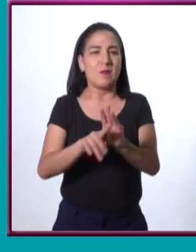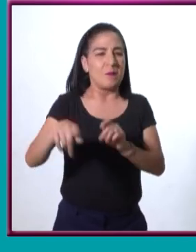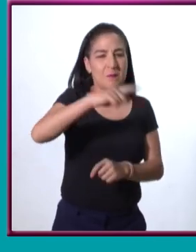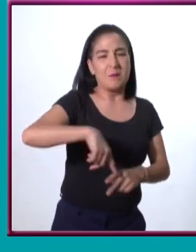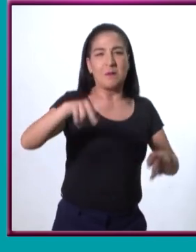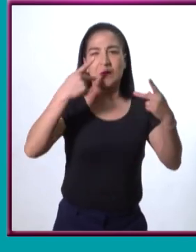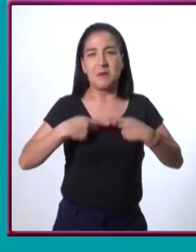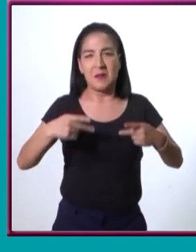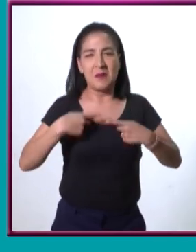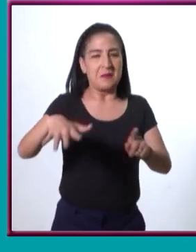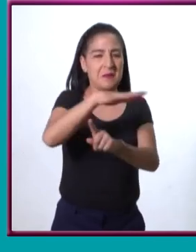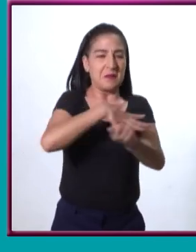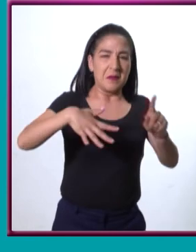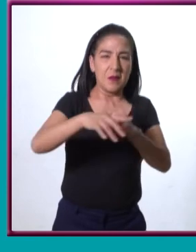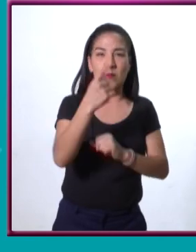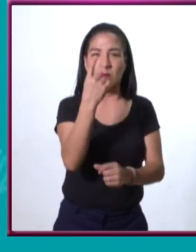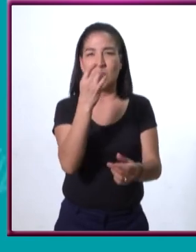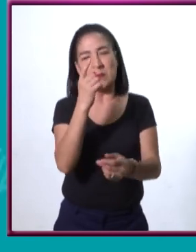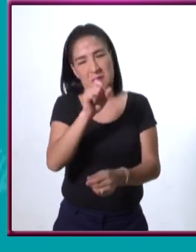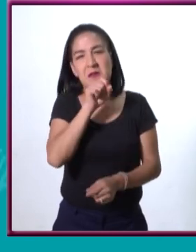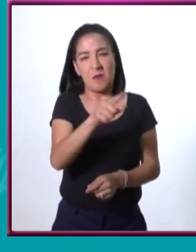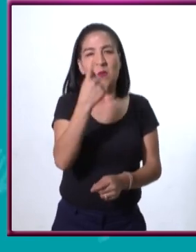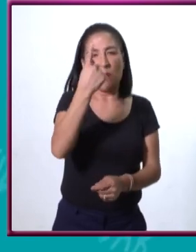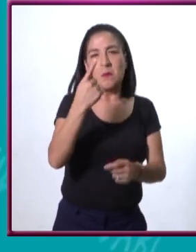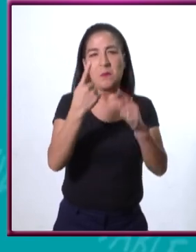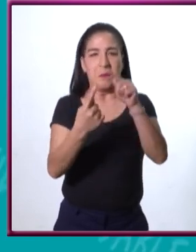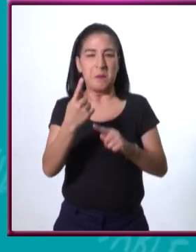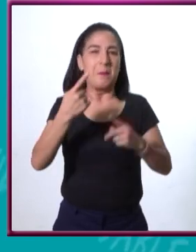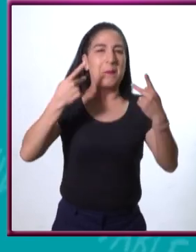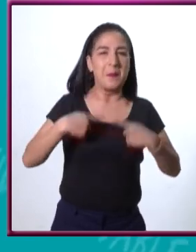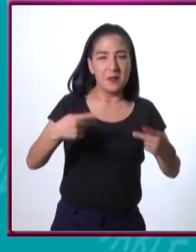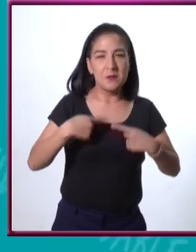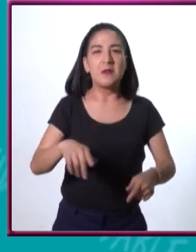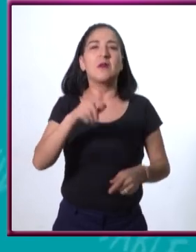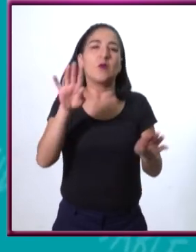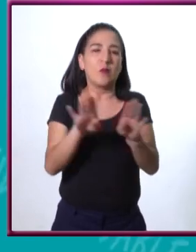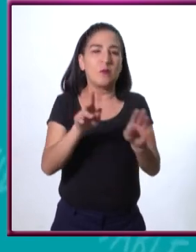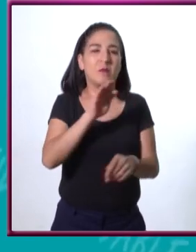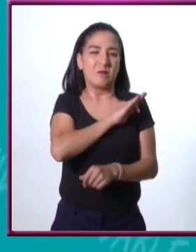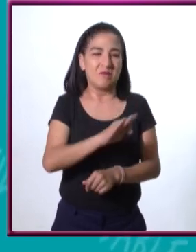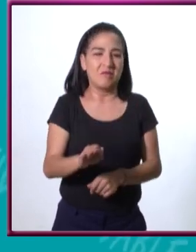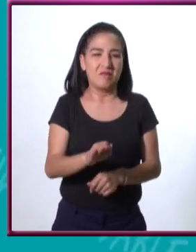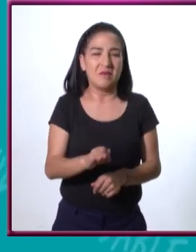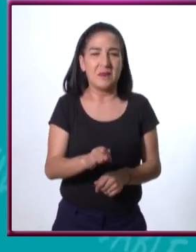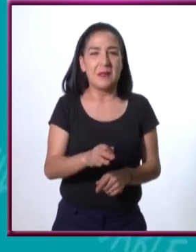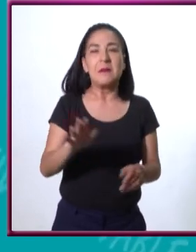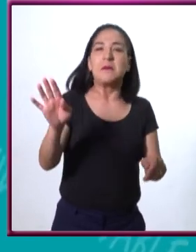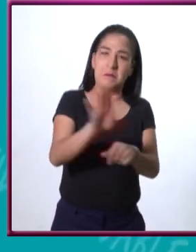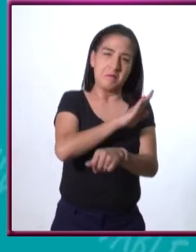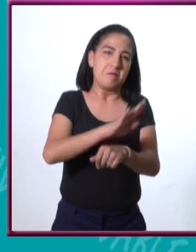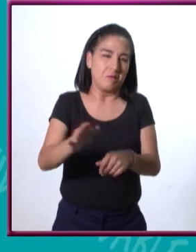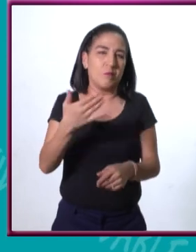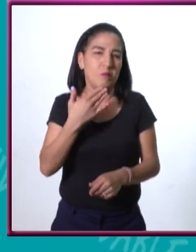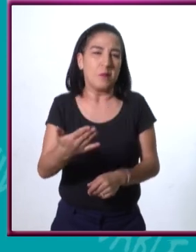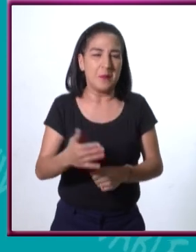gente, al individuo, de forma que puede ser muy beneficiario.